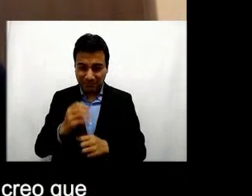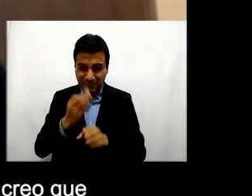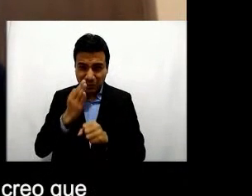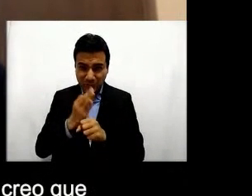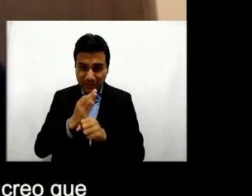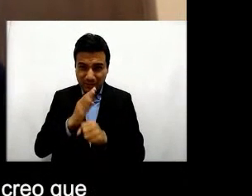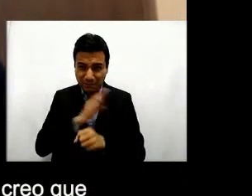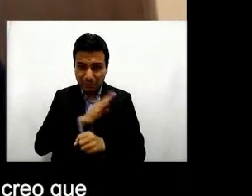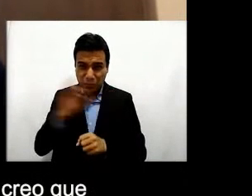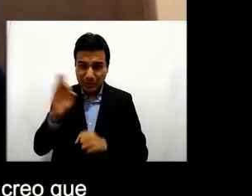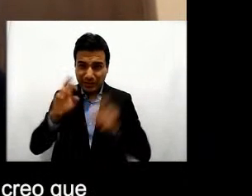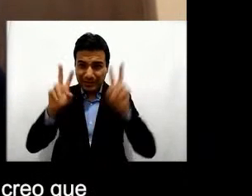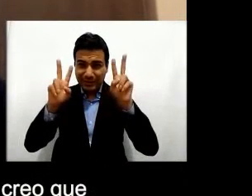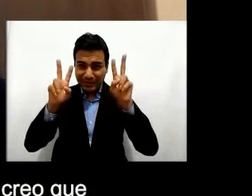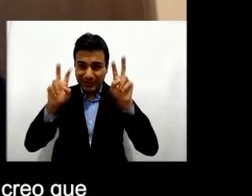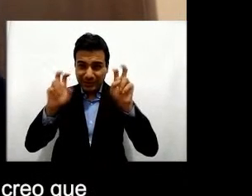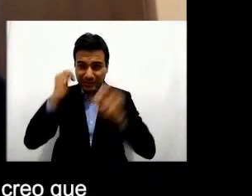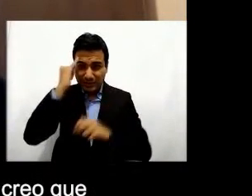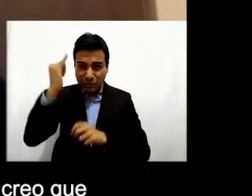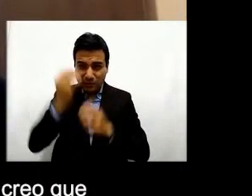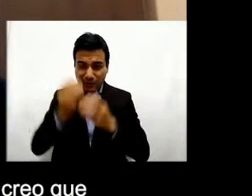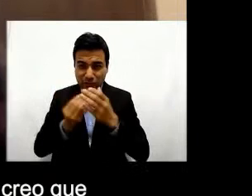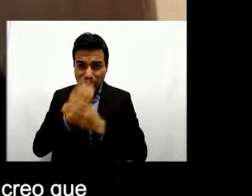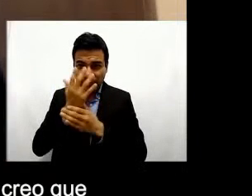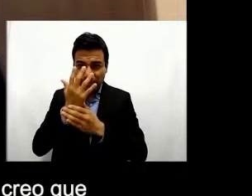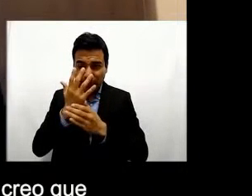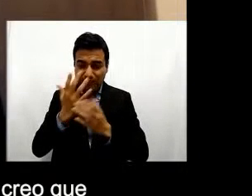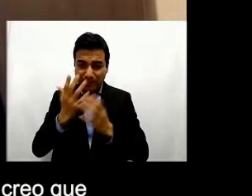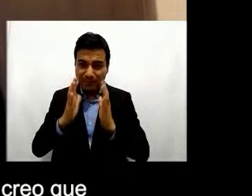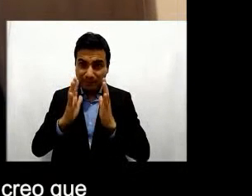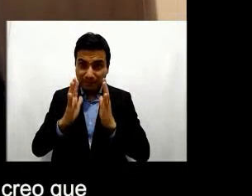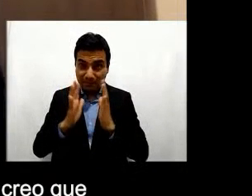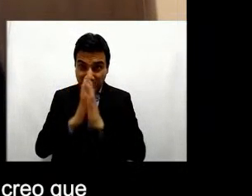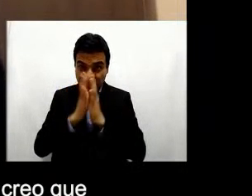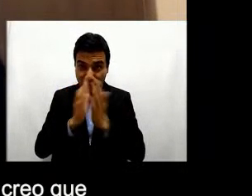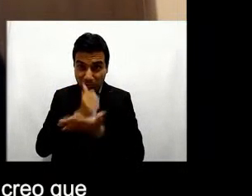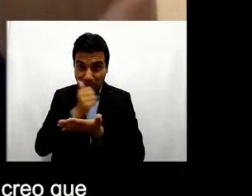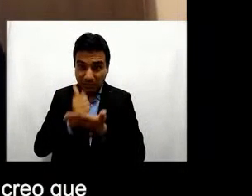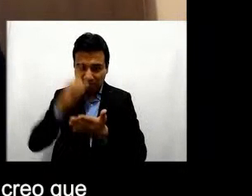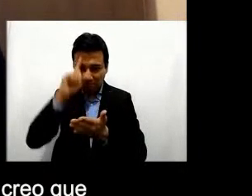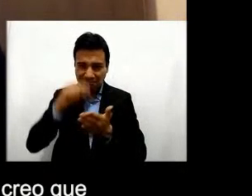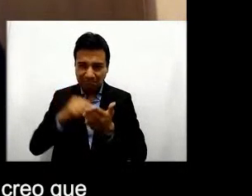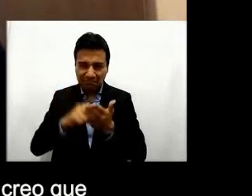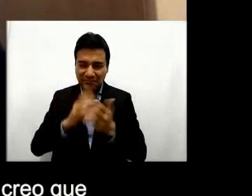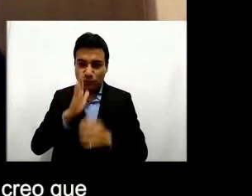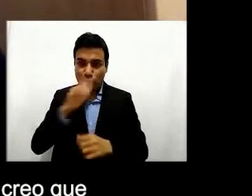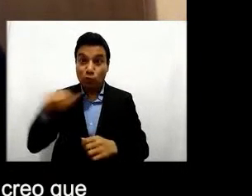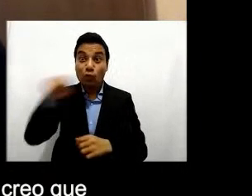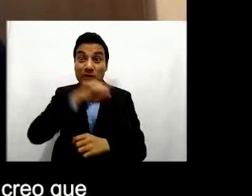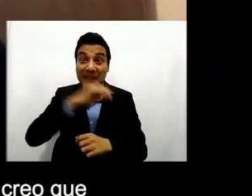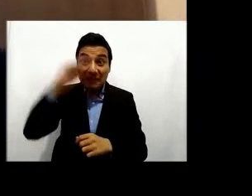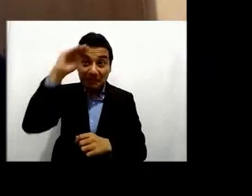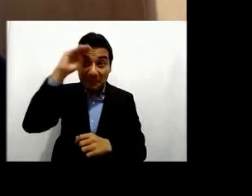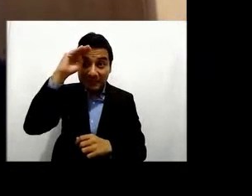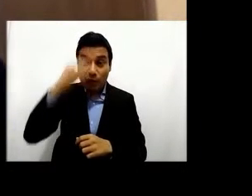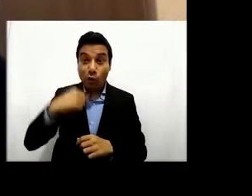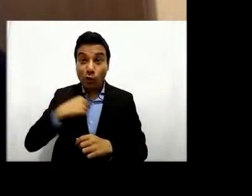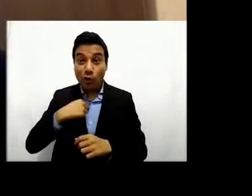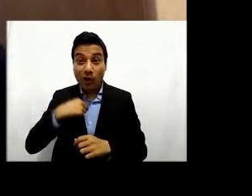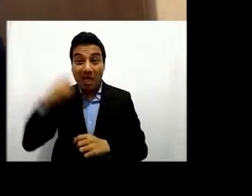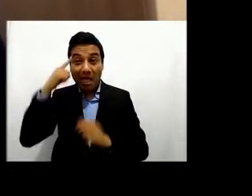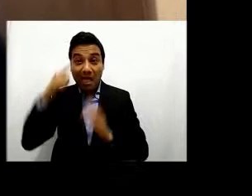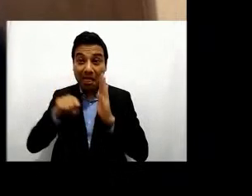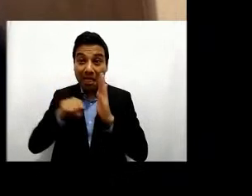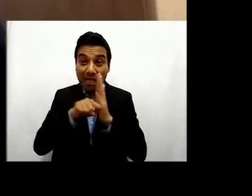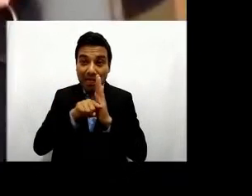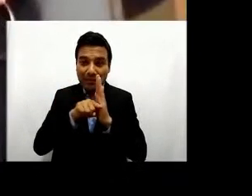en el contexto en el que vivimos. Soy un poco más catastrófico, pero bueno, es lo que creo que para mí es importante poner sobre la mesa